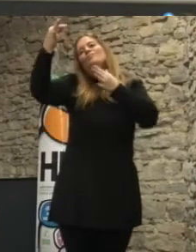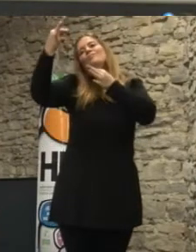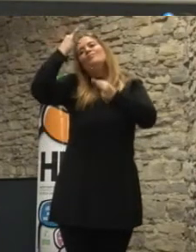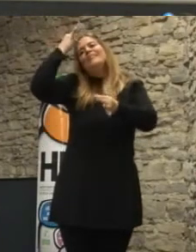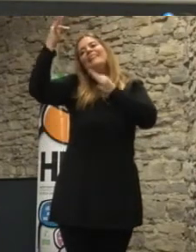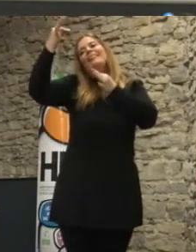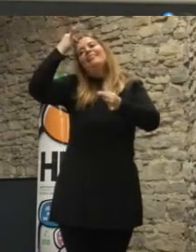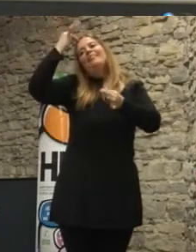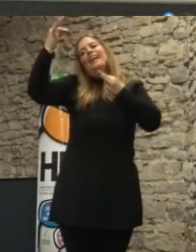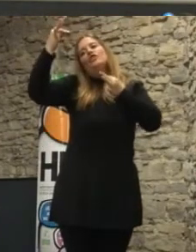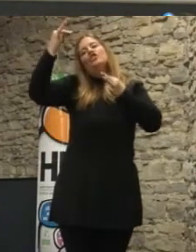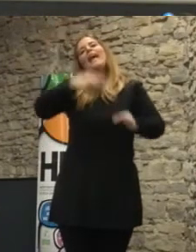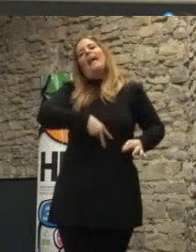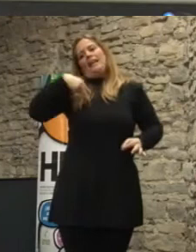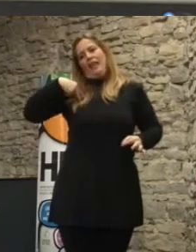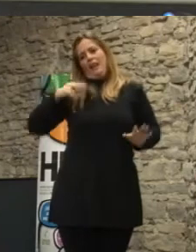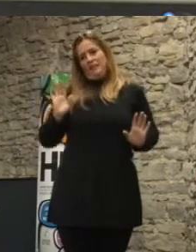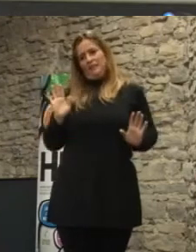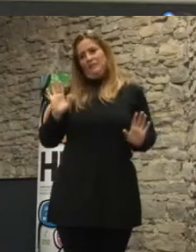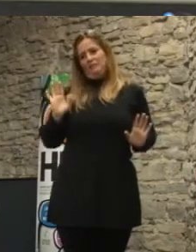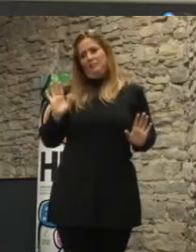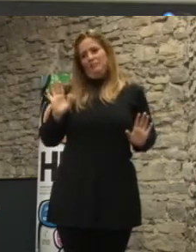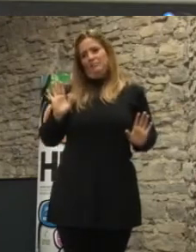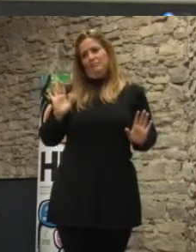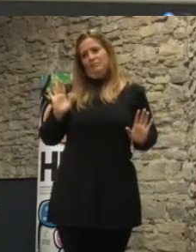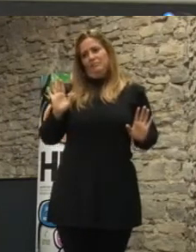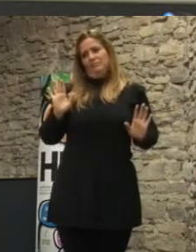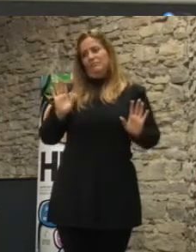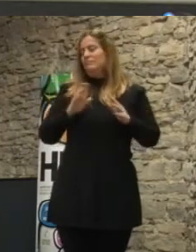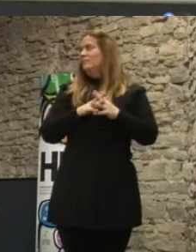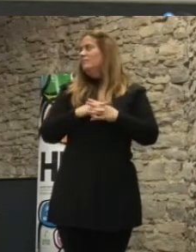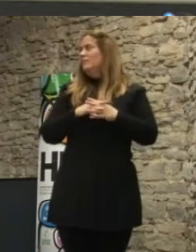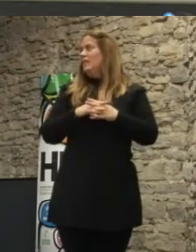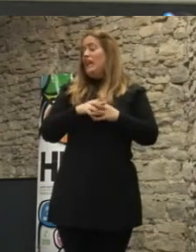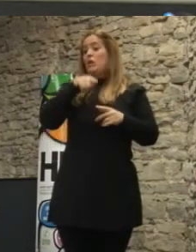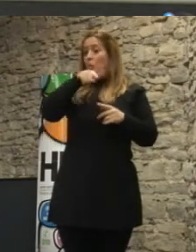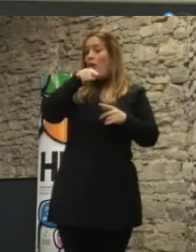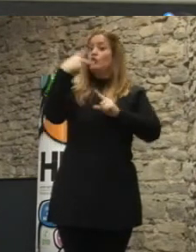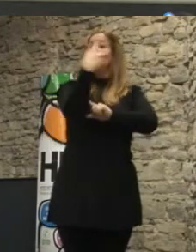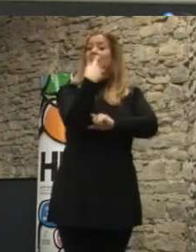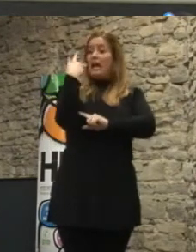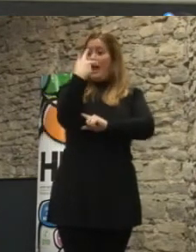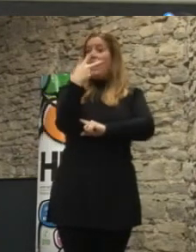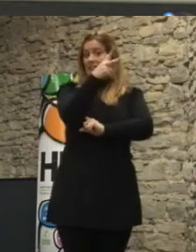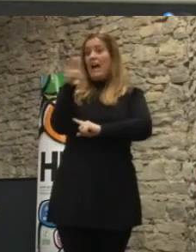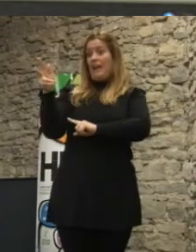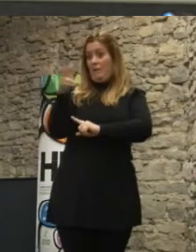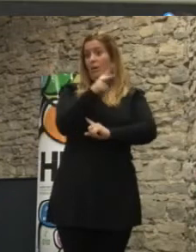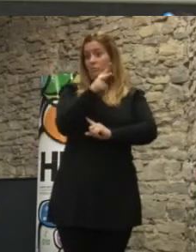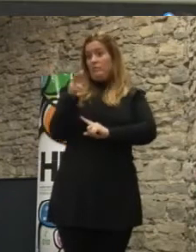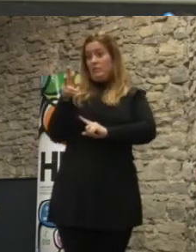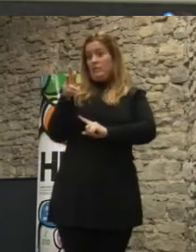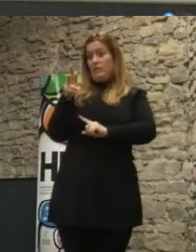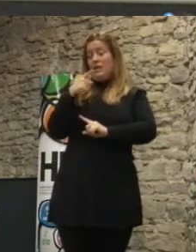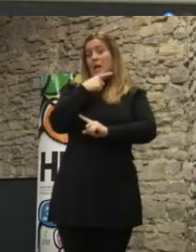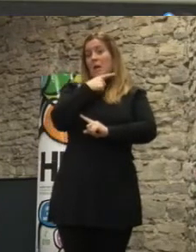Habría que, y no como esto quedará para la historia, me gustaría poder matizar estos datos, digamos, cuando la historia se